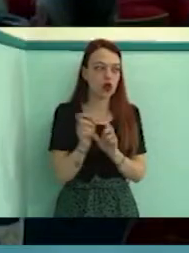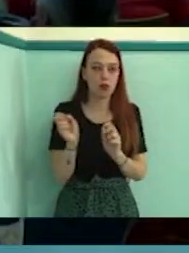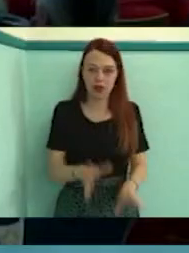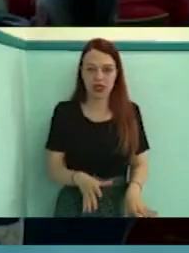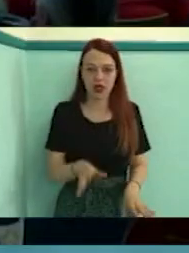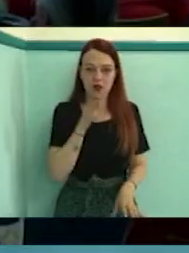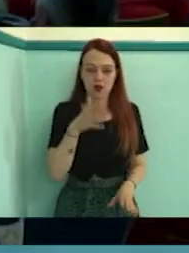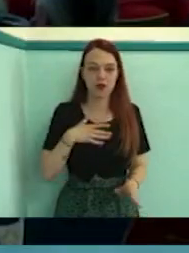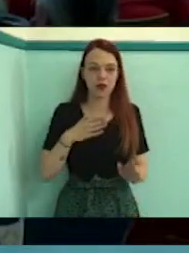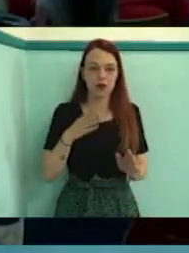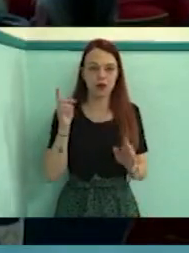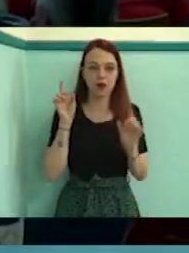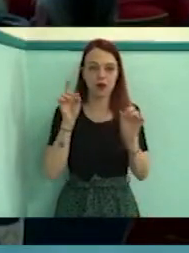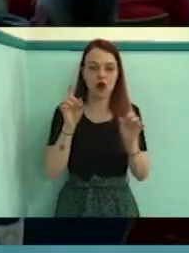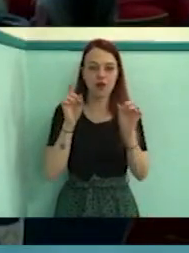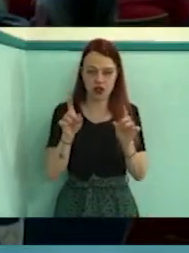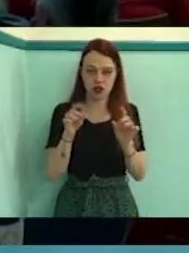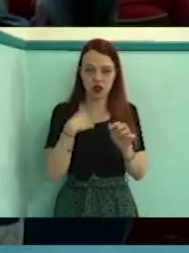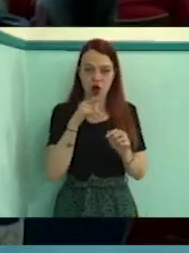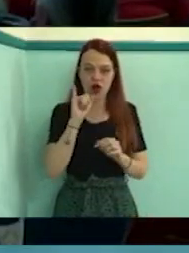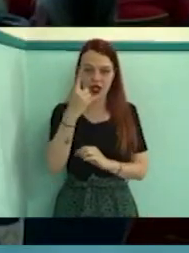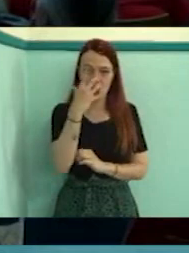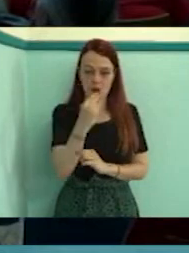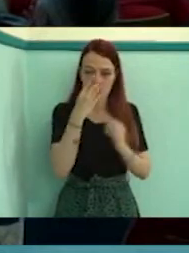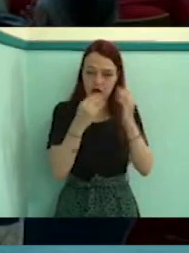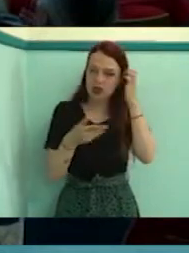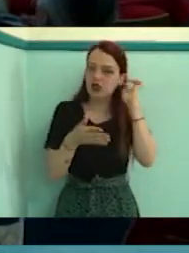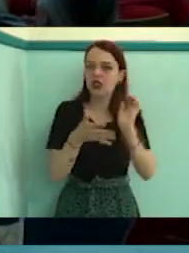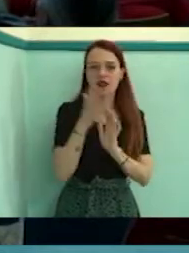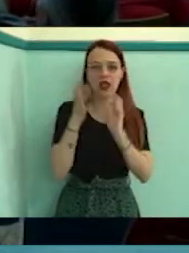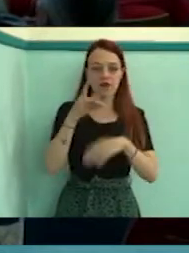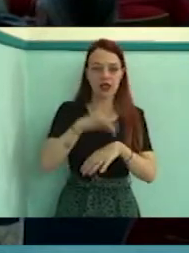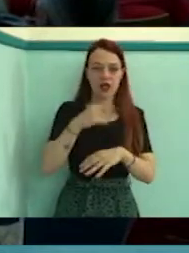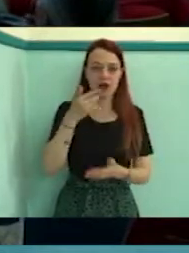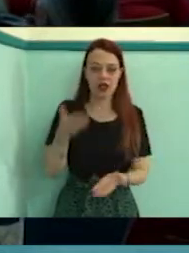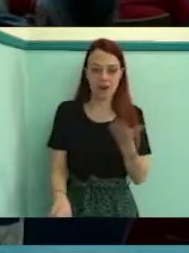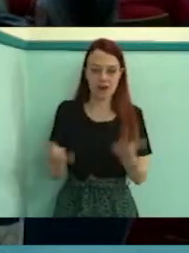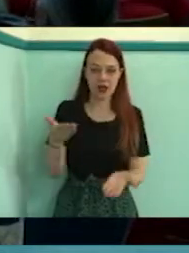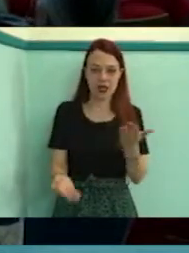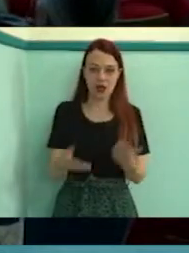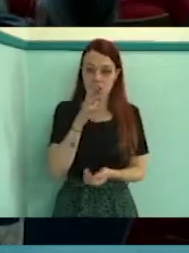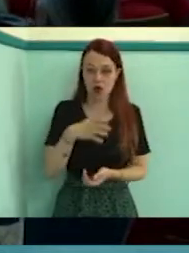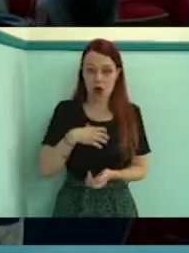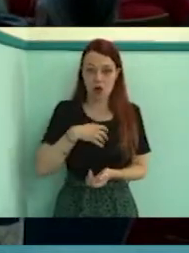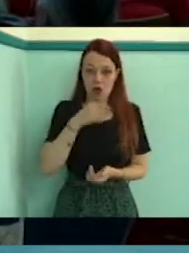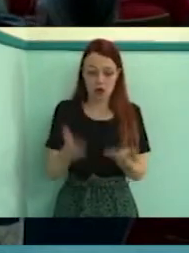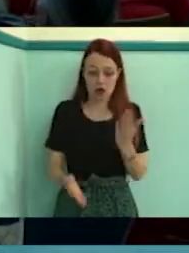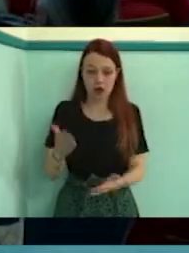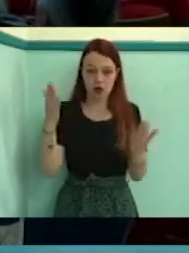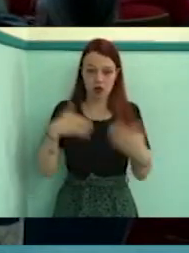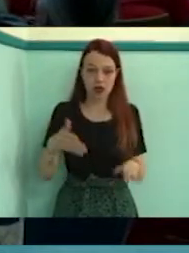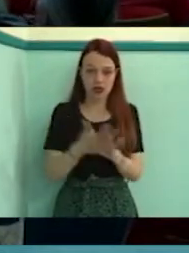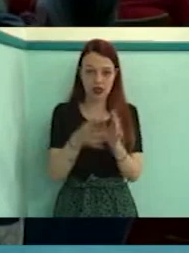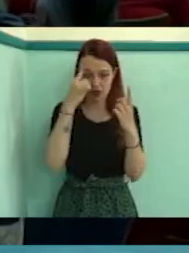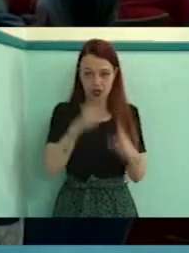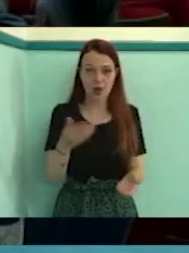mi proceso de tca Yo sí las tuve que apartar de hecho ahora tengo un perro y la la veterana me dice pesa al perro pues no puedo pesar al perro porque no tengo báscula te lo tengo que llevar a ti Ay